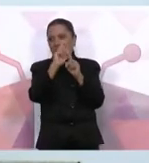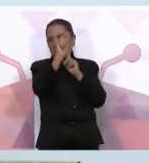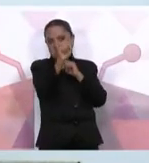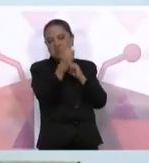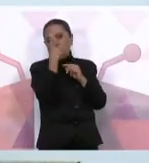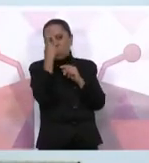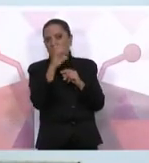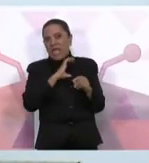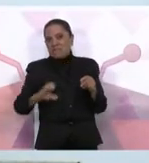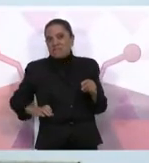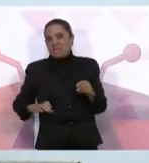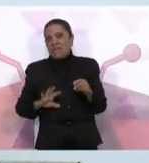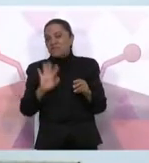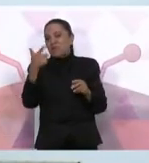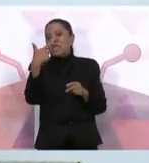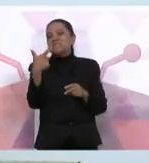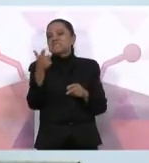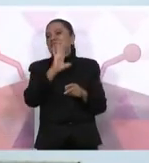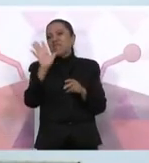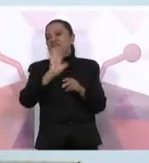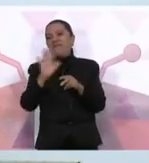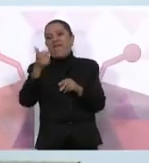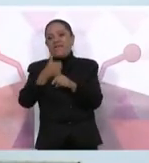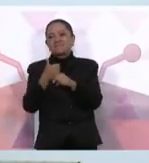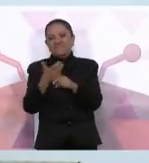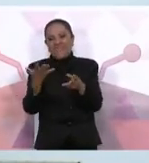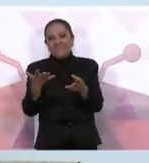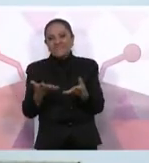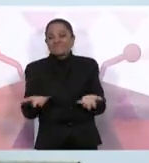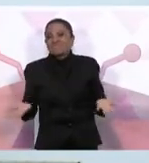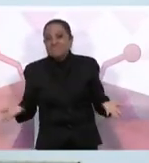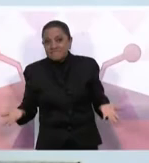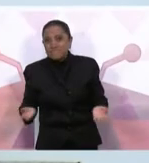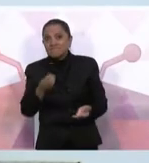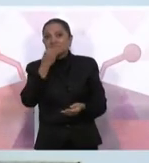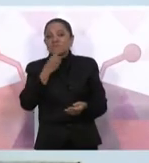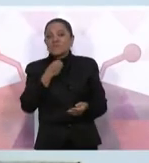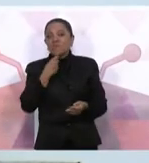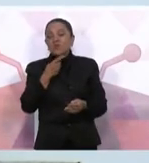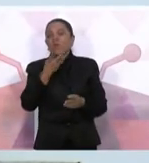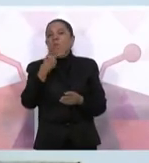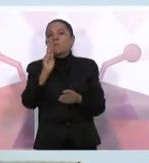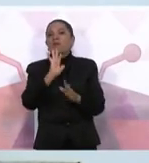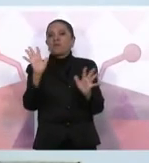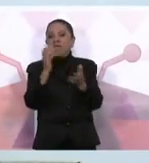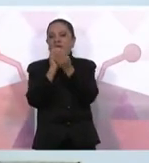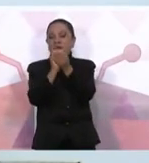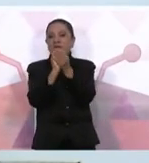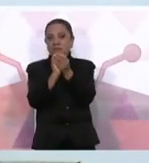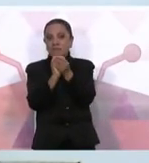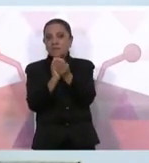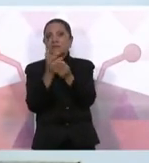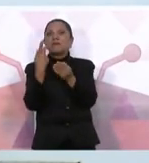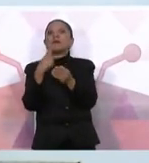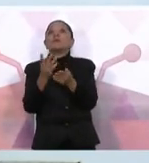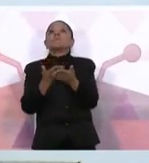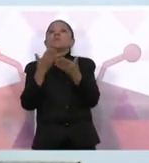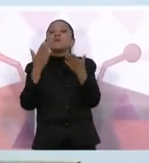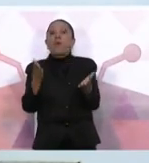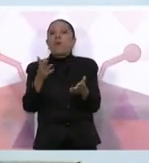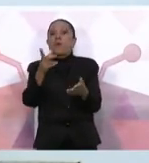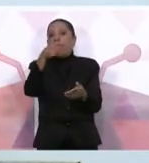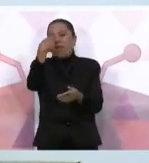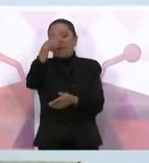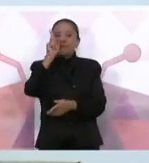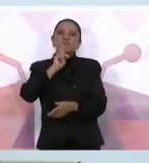que se retiró de que se hizo incluso pues el sorteo vamos entonces desde la moderación a formular la pregunta al